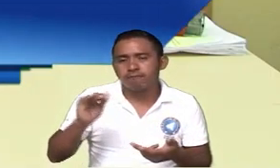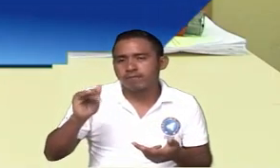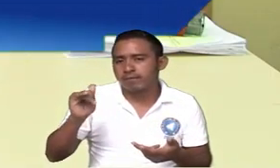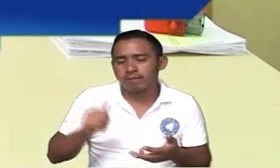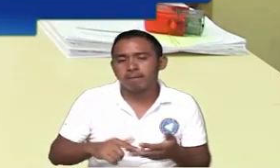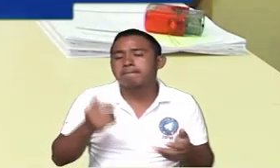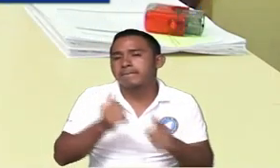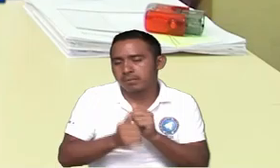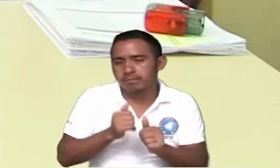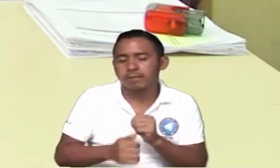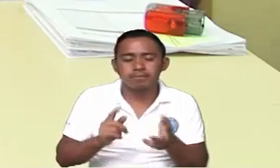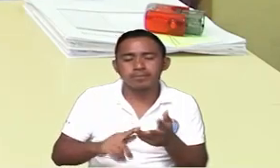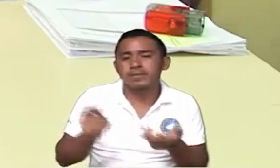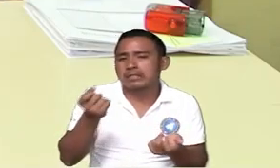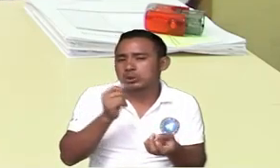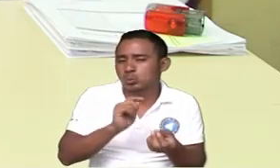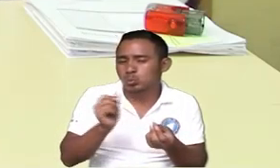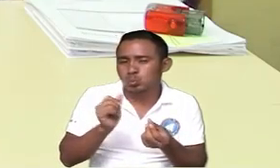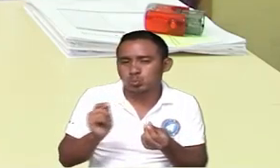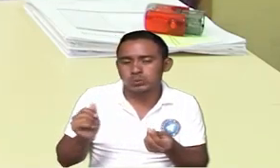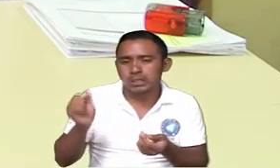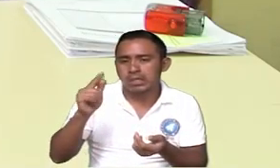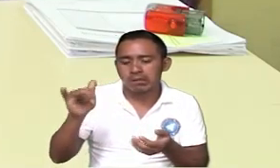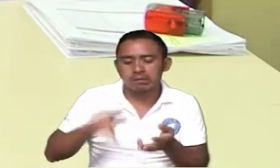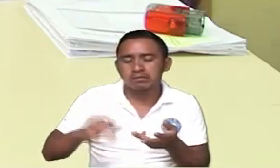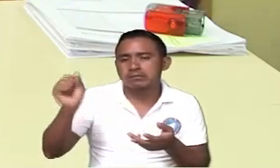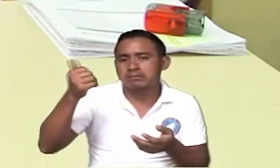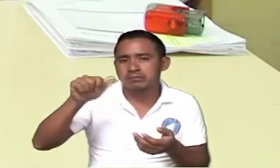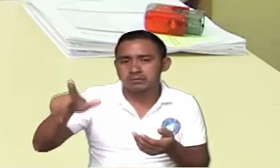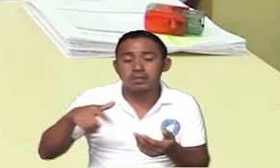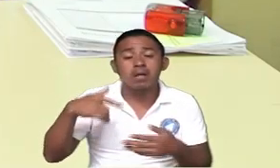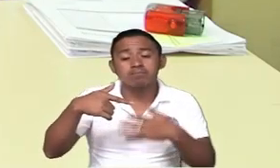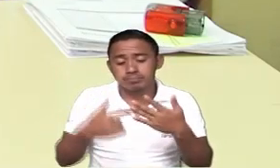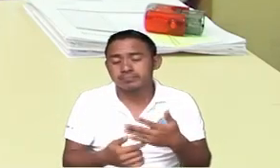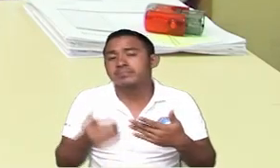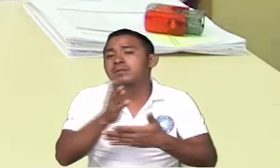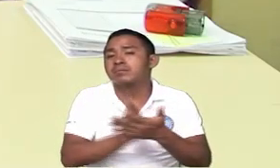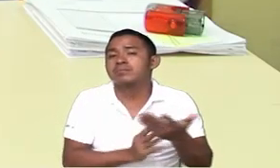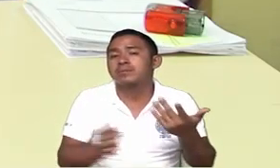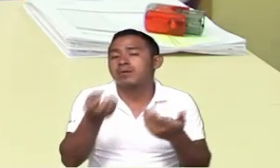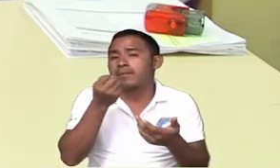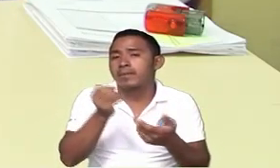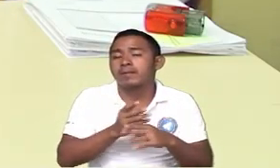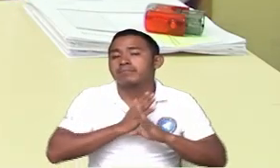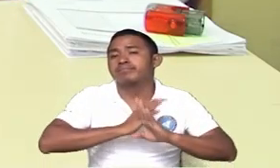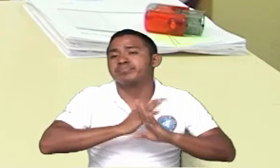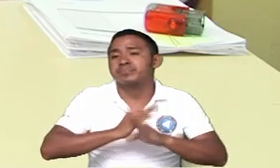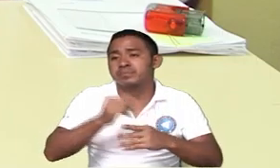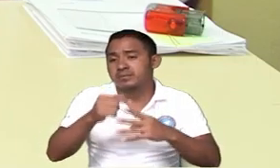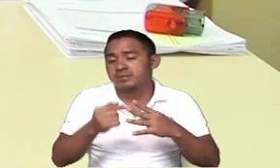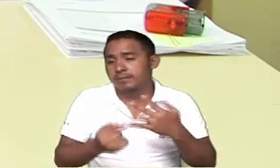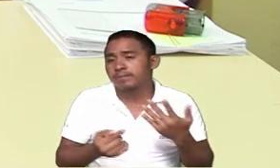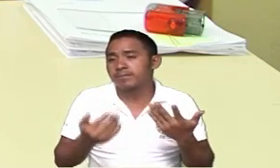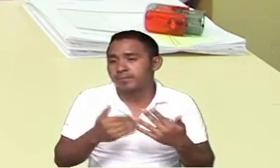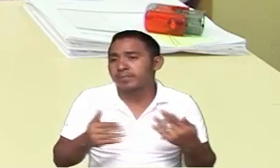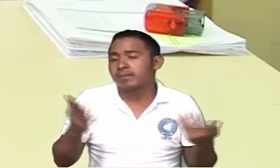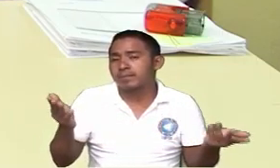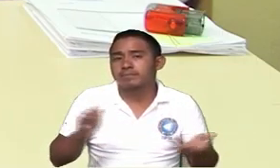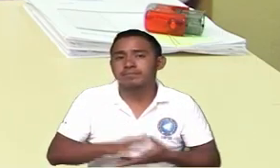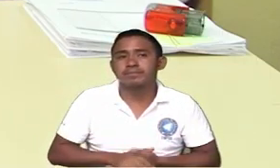provoca el azúcar, la sal. Todos esos son algunos de los alimentos que podrían favorecer el crecimiento